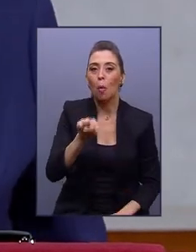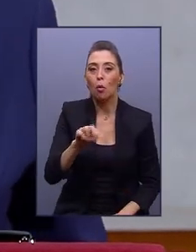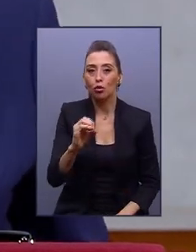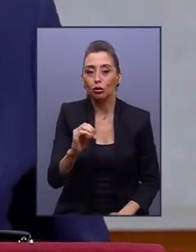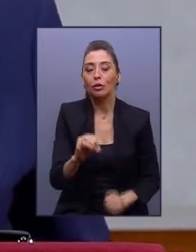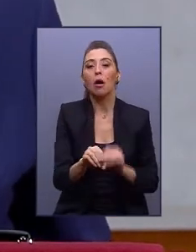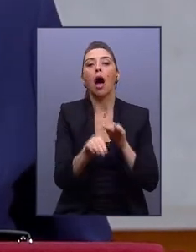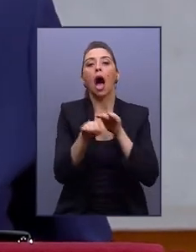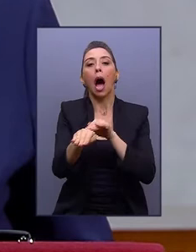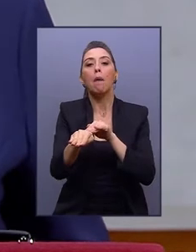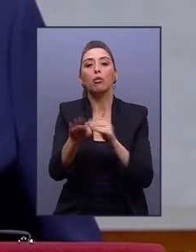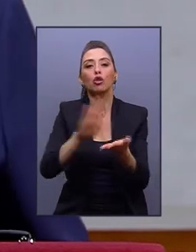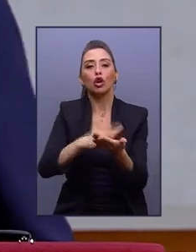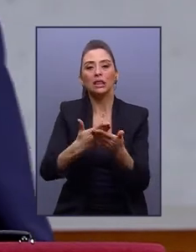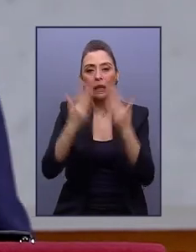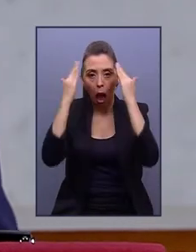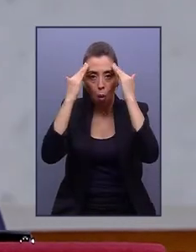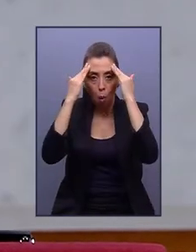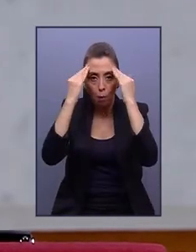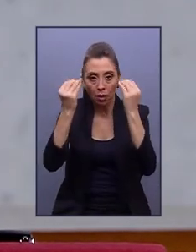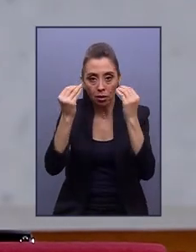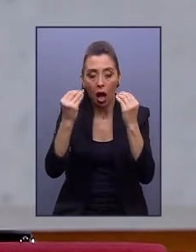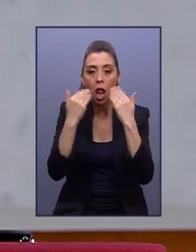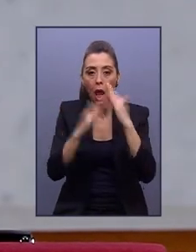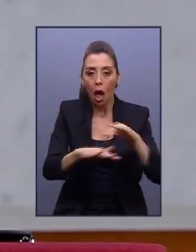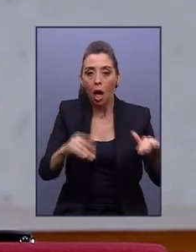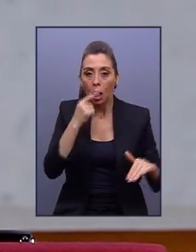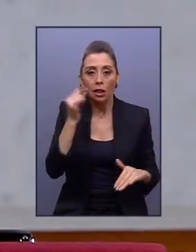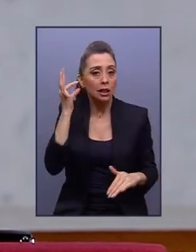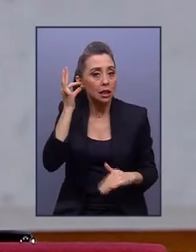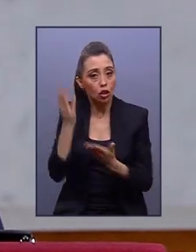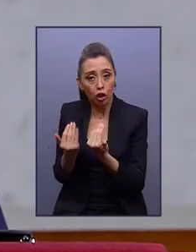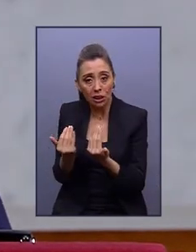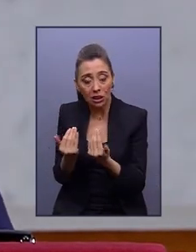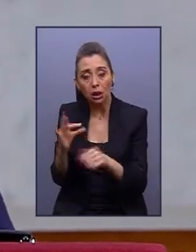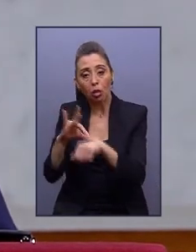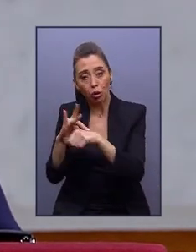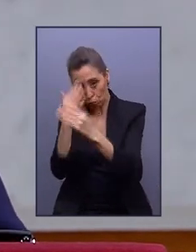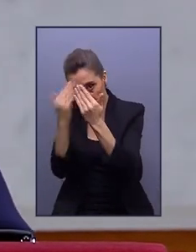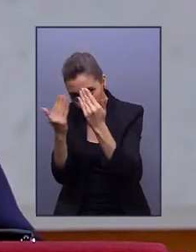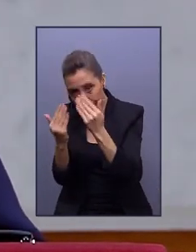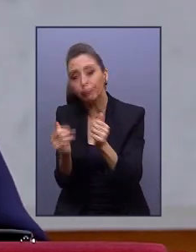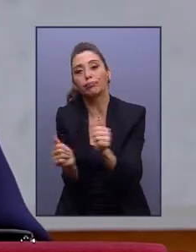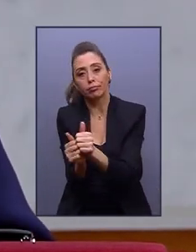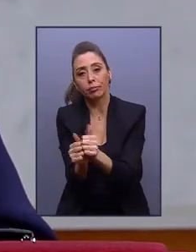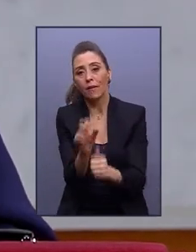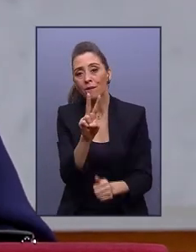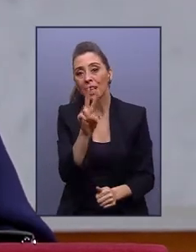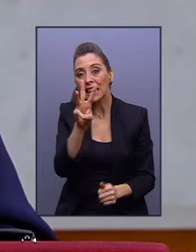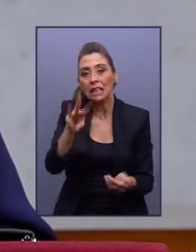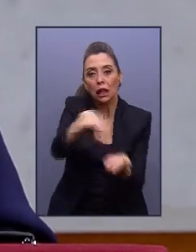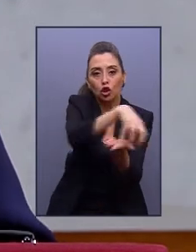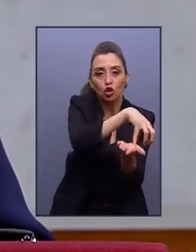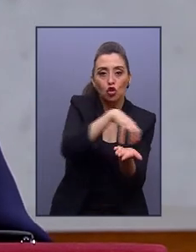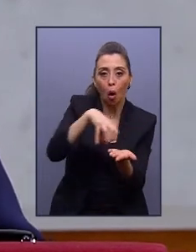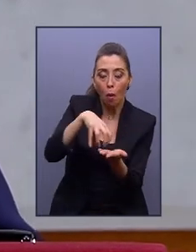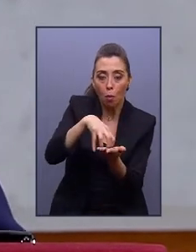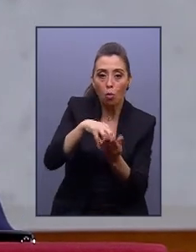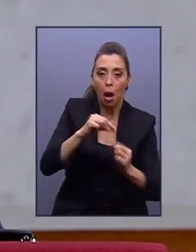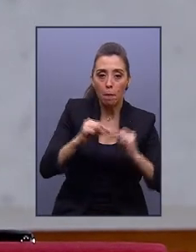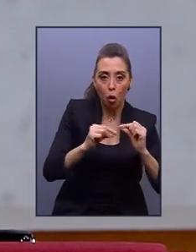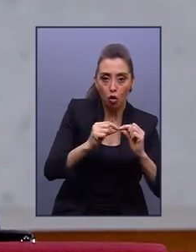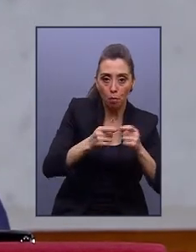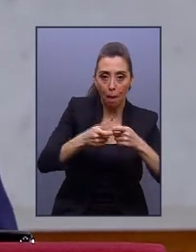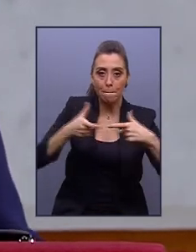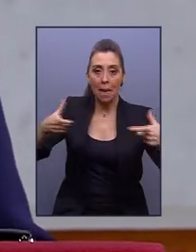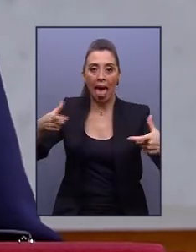de apoyo a la salud mental, que busca dar tratamiento a niños y niñas que lo requieran y que se empiece a ejecutar en 23 comunas para ir creciendo